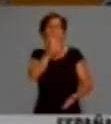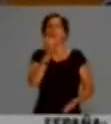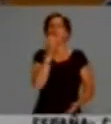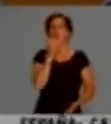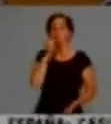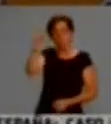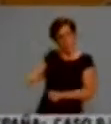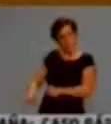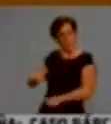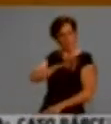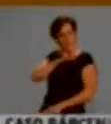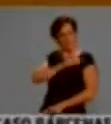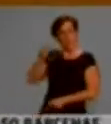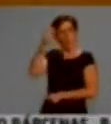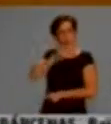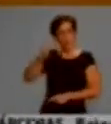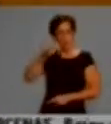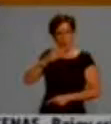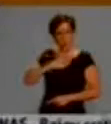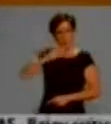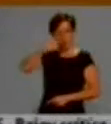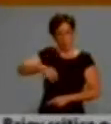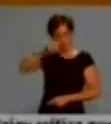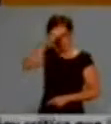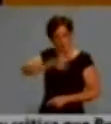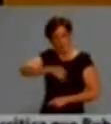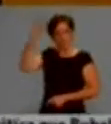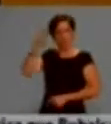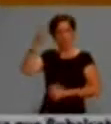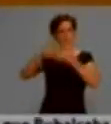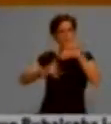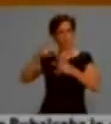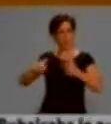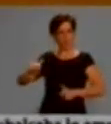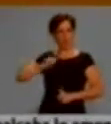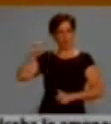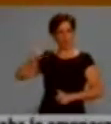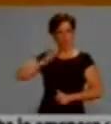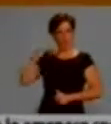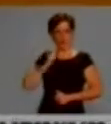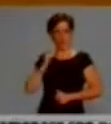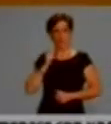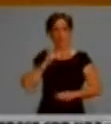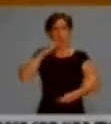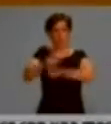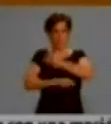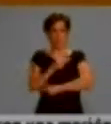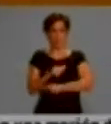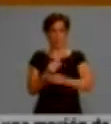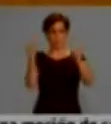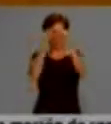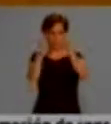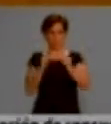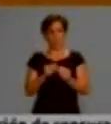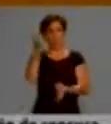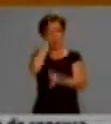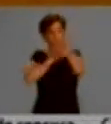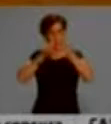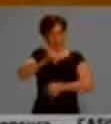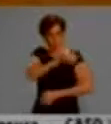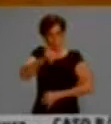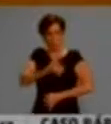señor Bárcenas inventándose una contabilidad falsa y trufándola de datos ciertos para